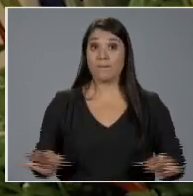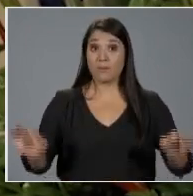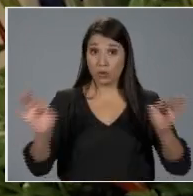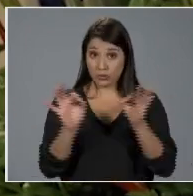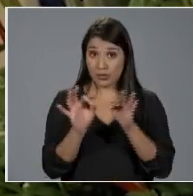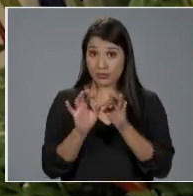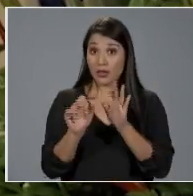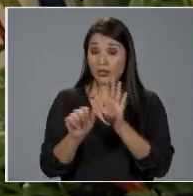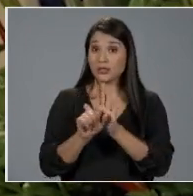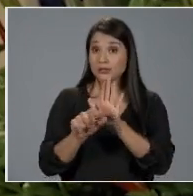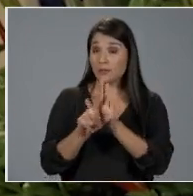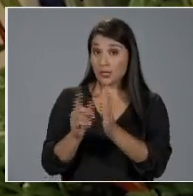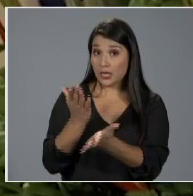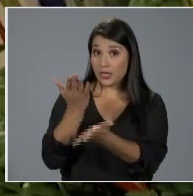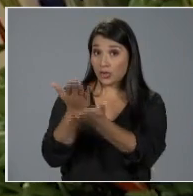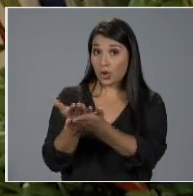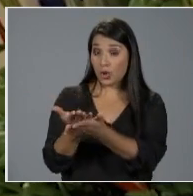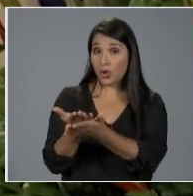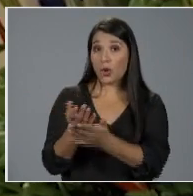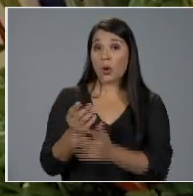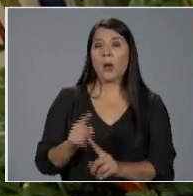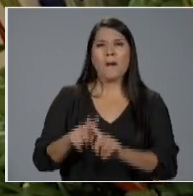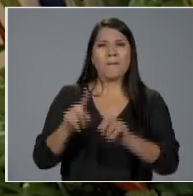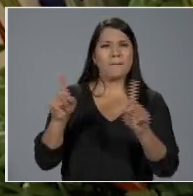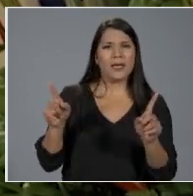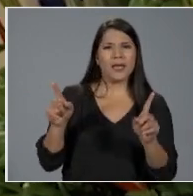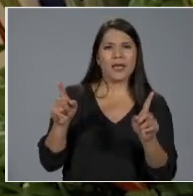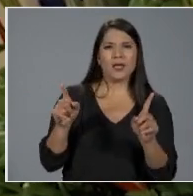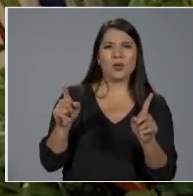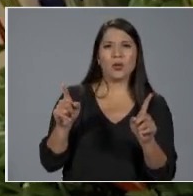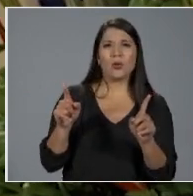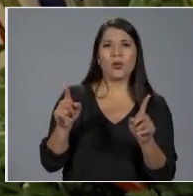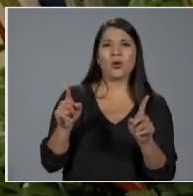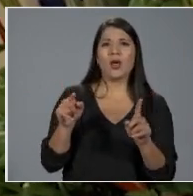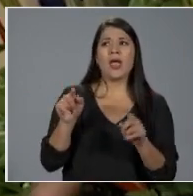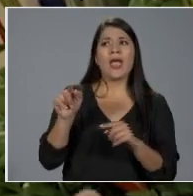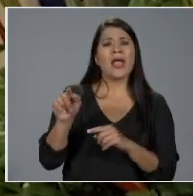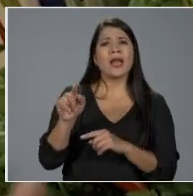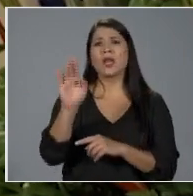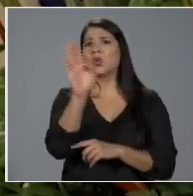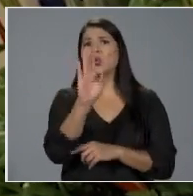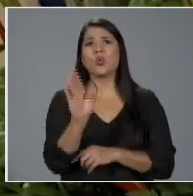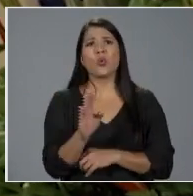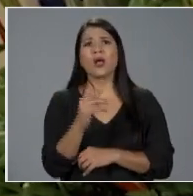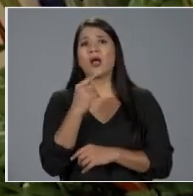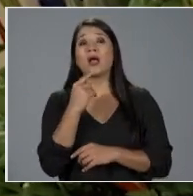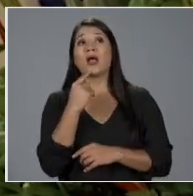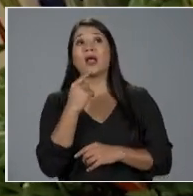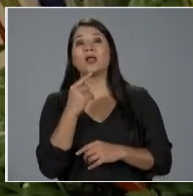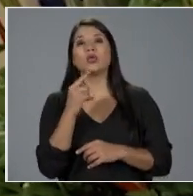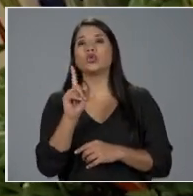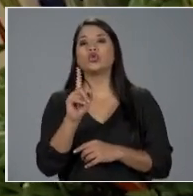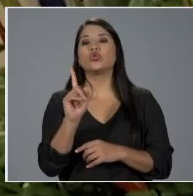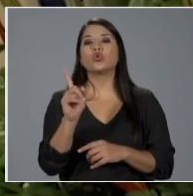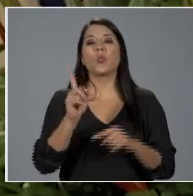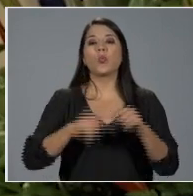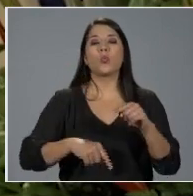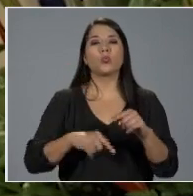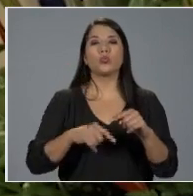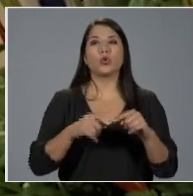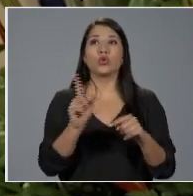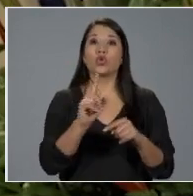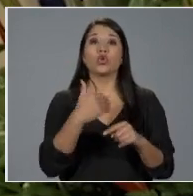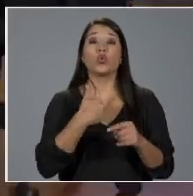y el que no hubiera plata él nunca lo utilizó como justificación, porque había dinero para